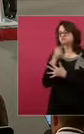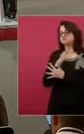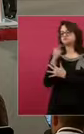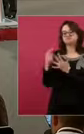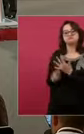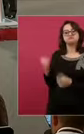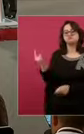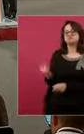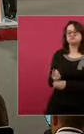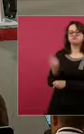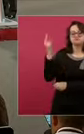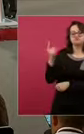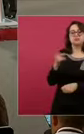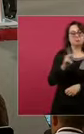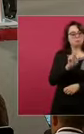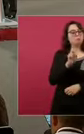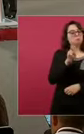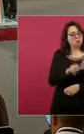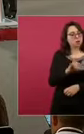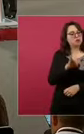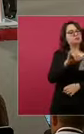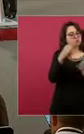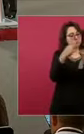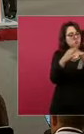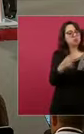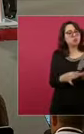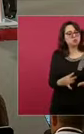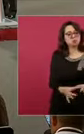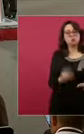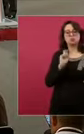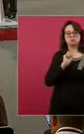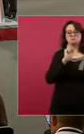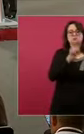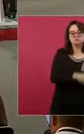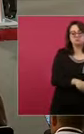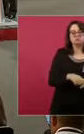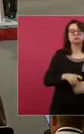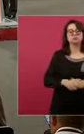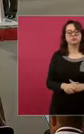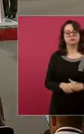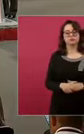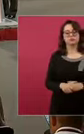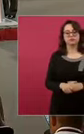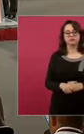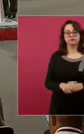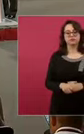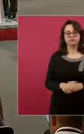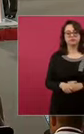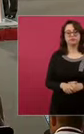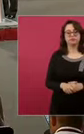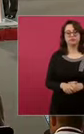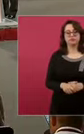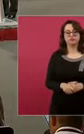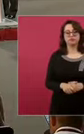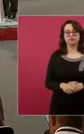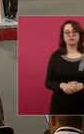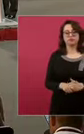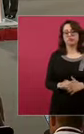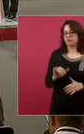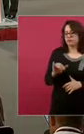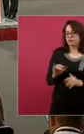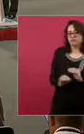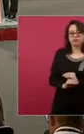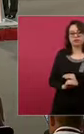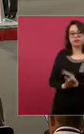pues Acción Nacional cumple con todo esto, donde vemos desde el beneficio de los ciudadanos. El INE no se toca. Claro, por